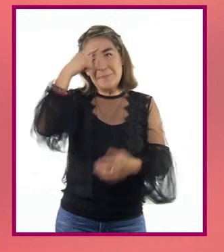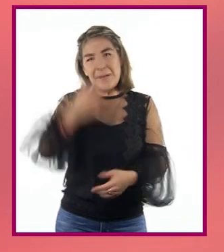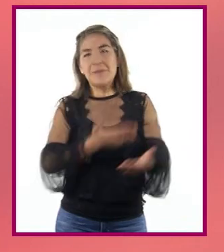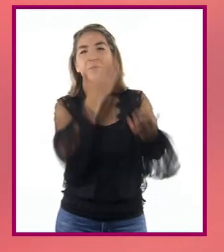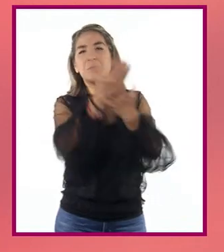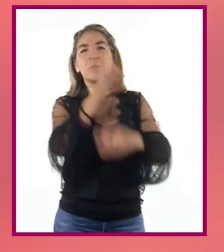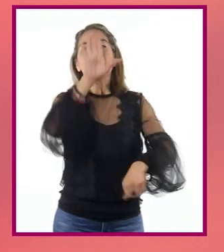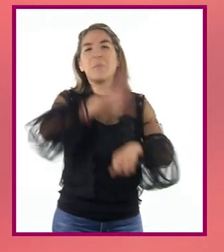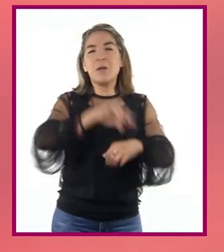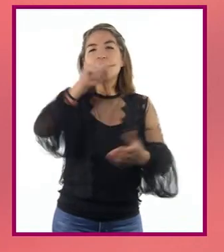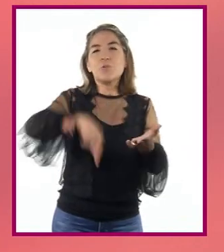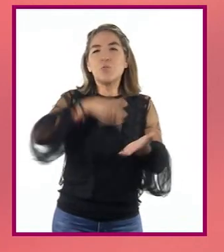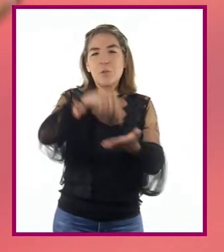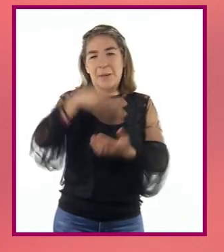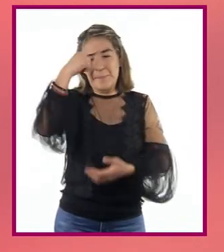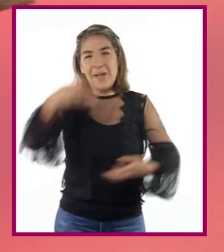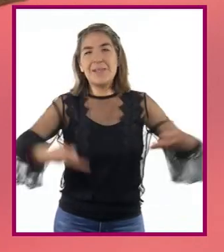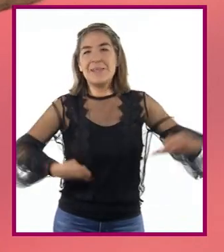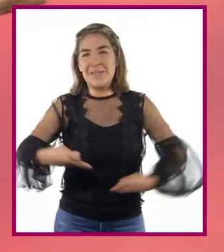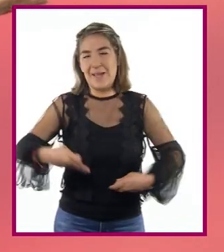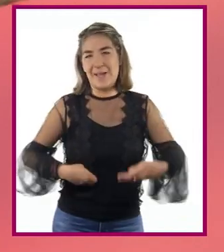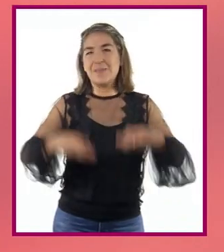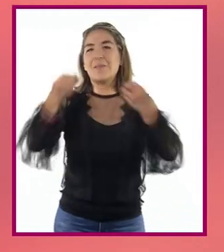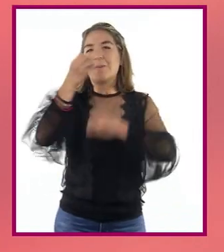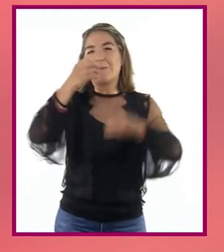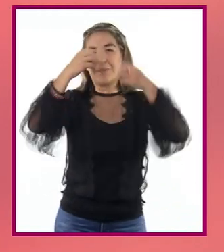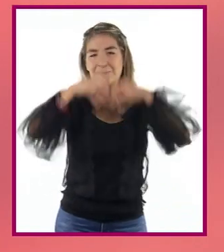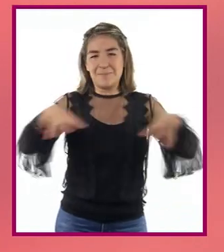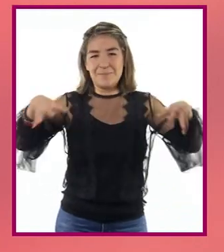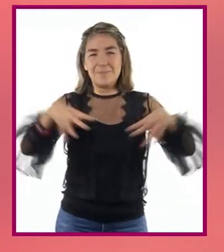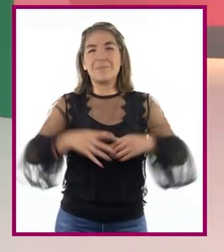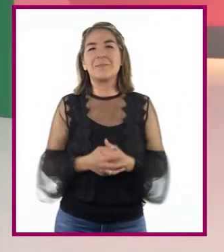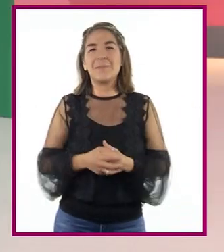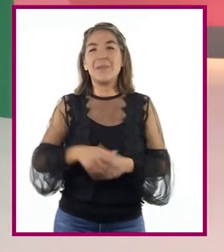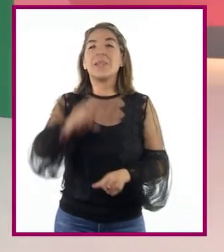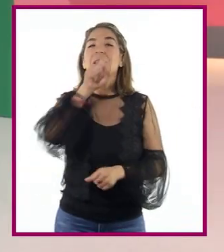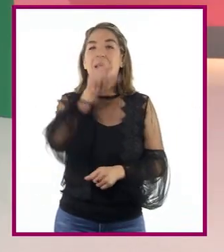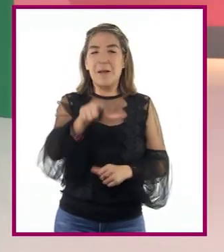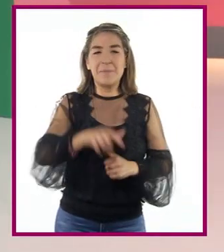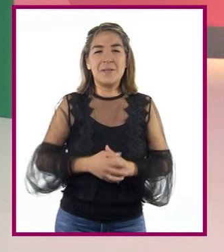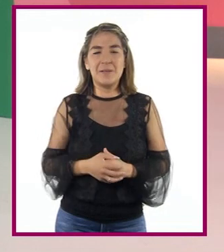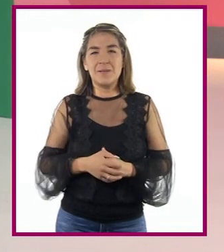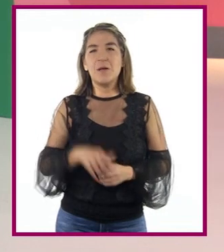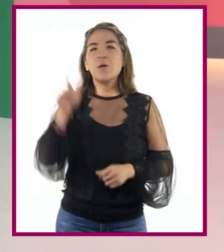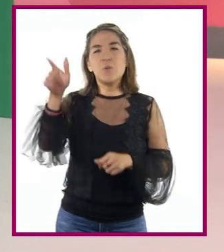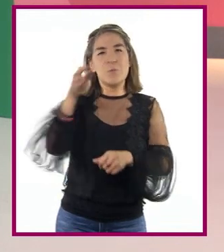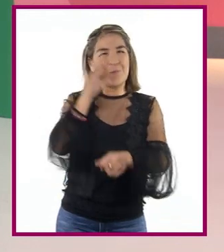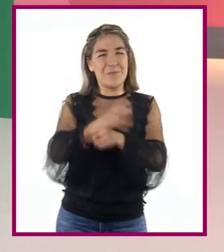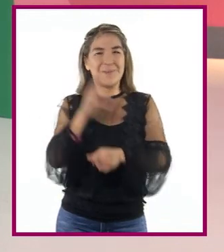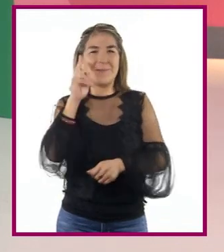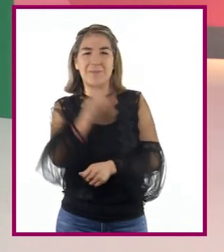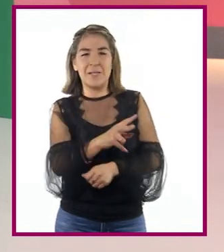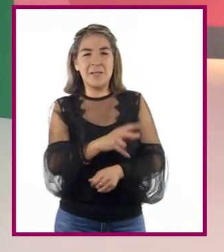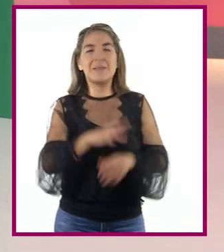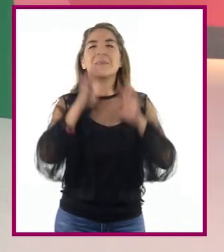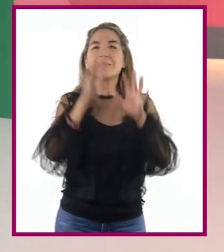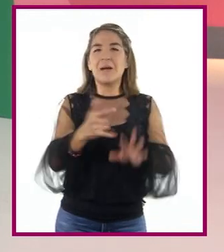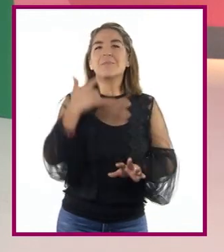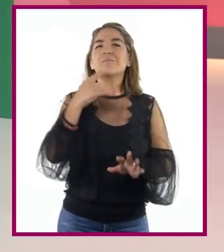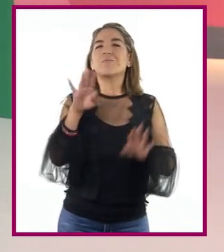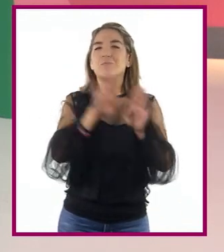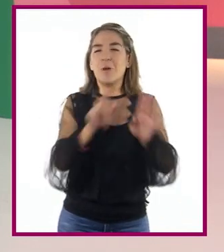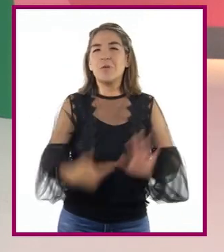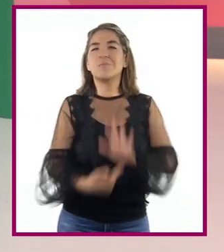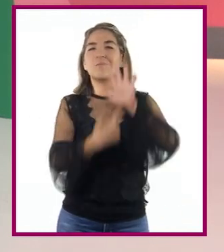un espacio para presentar una obra de teatro. Además, como pudiste darte cuenta, logramos mostrar